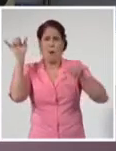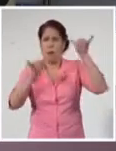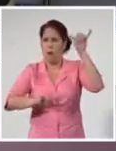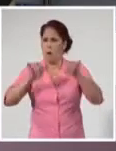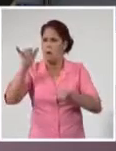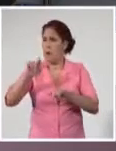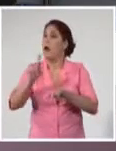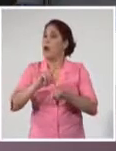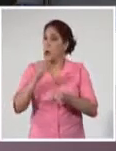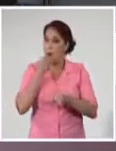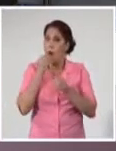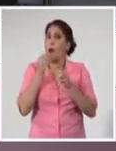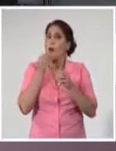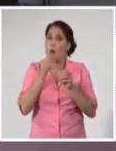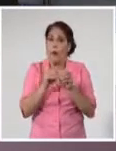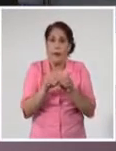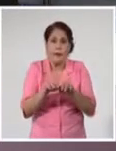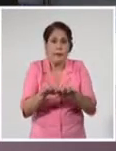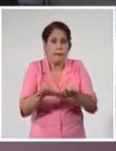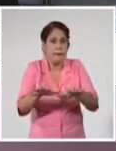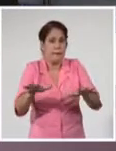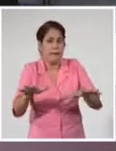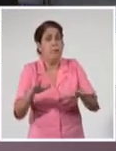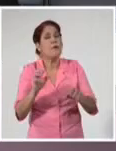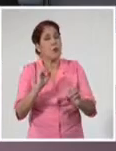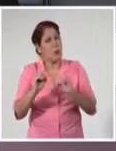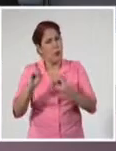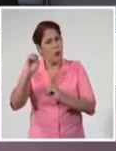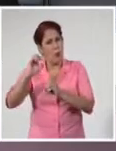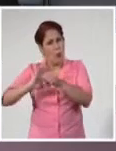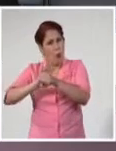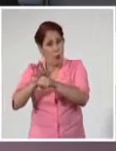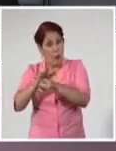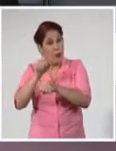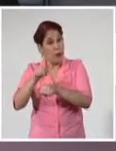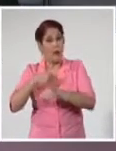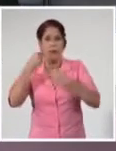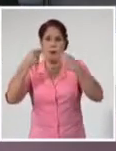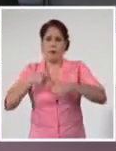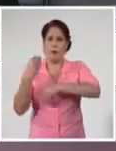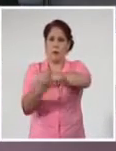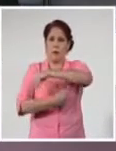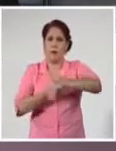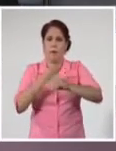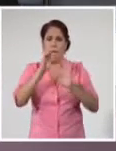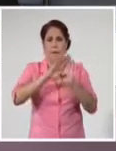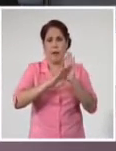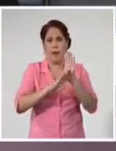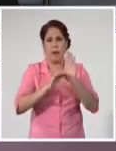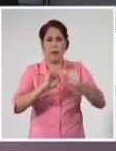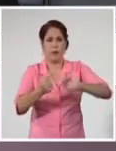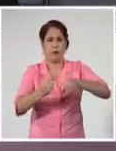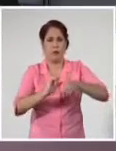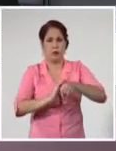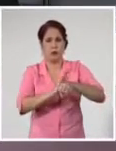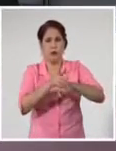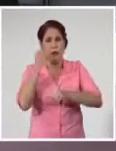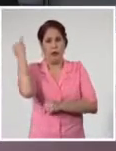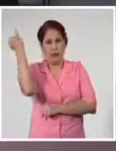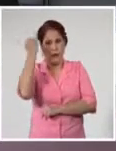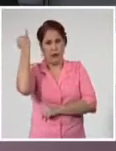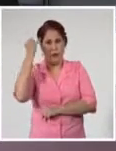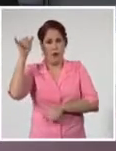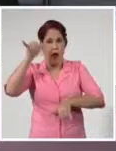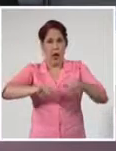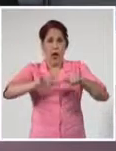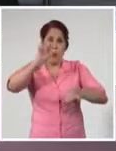alto poder de diseminación de esta variante Omicron, se ha decidido modificar las medidas de control sanitario internacional en nuestro